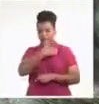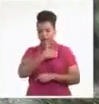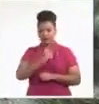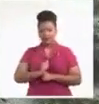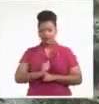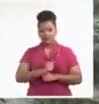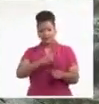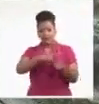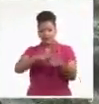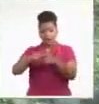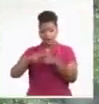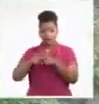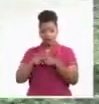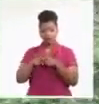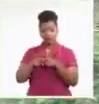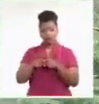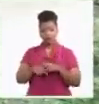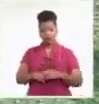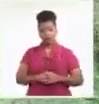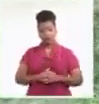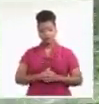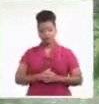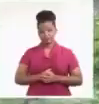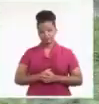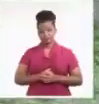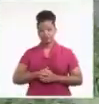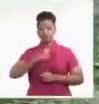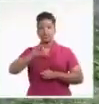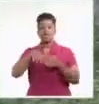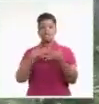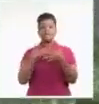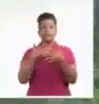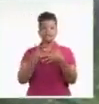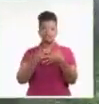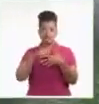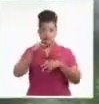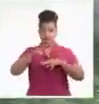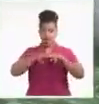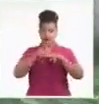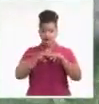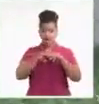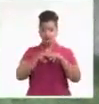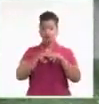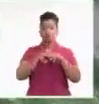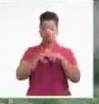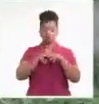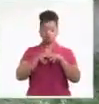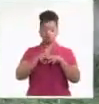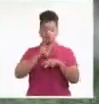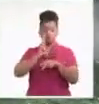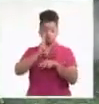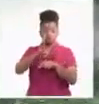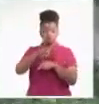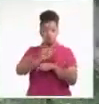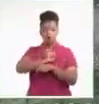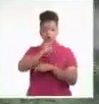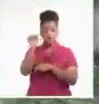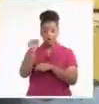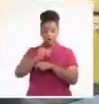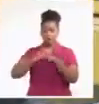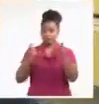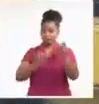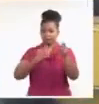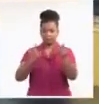los recursos que cada empresa de la ciudad ha puesto en función de lograr ir a la